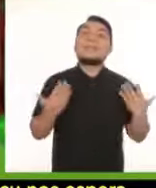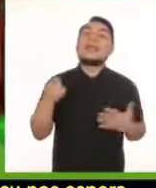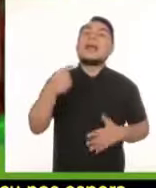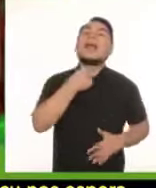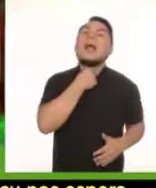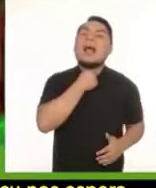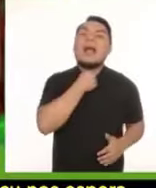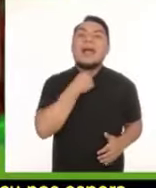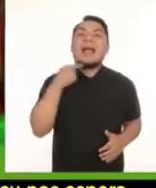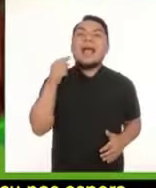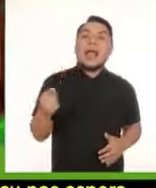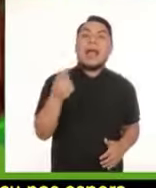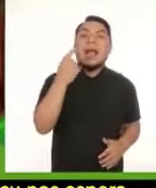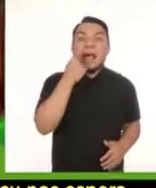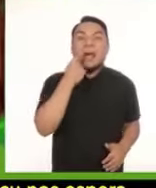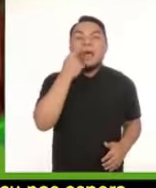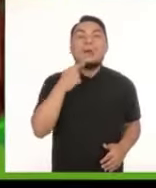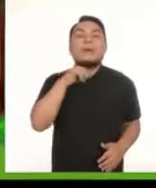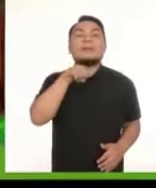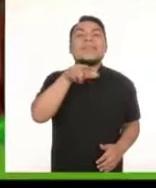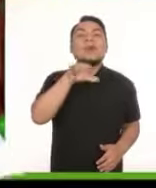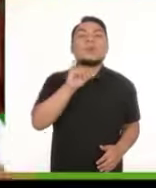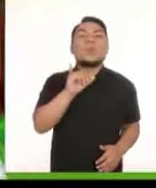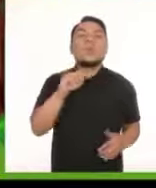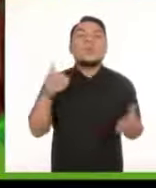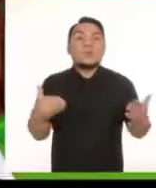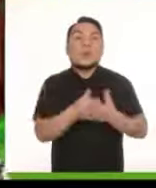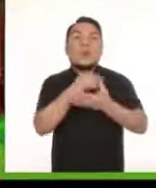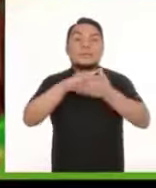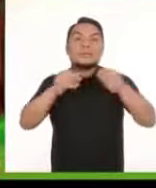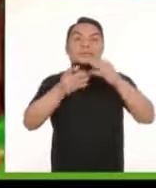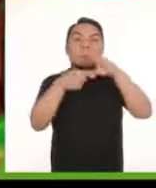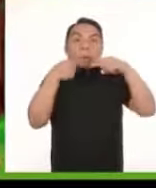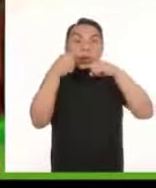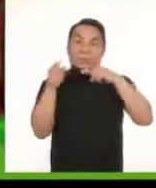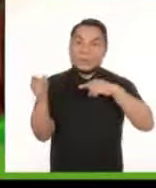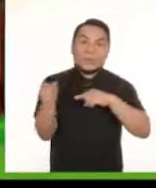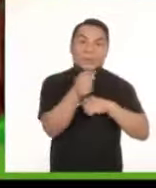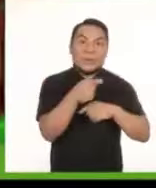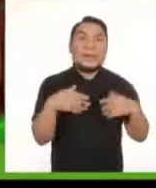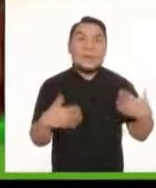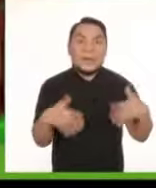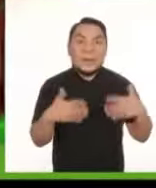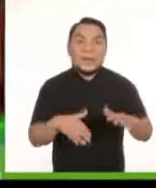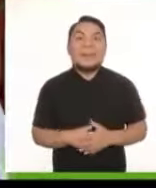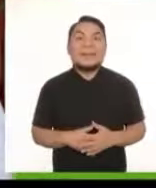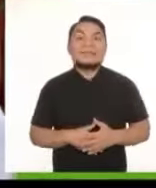que el abuelito Yaku nos espera con una nueva historia.